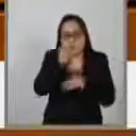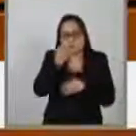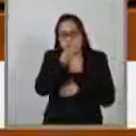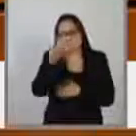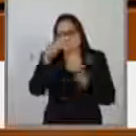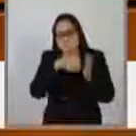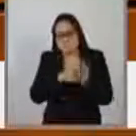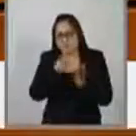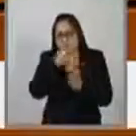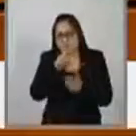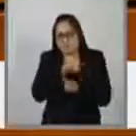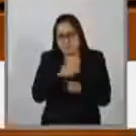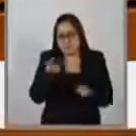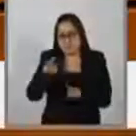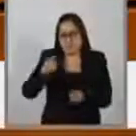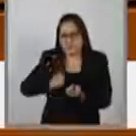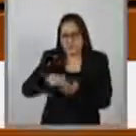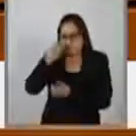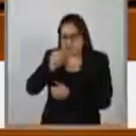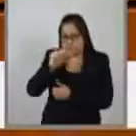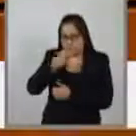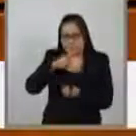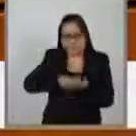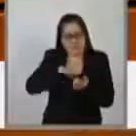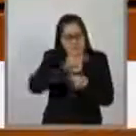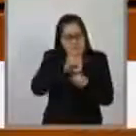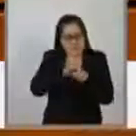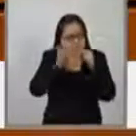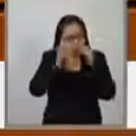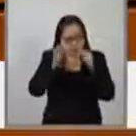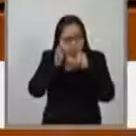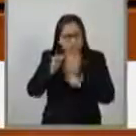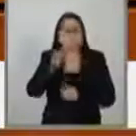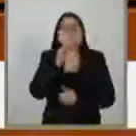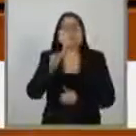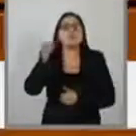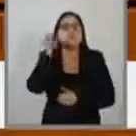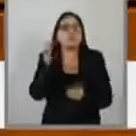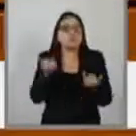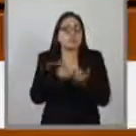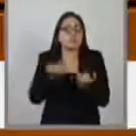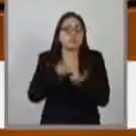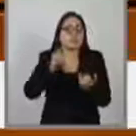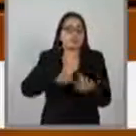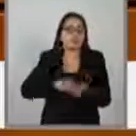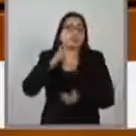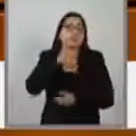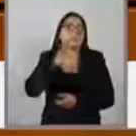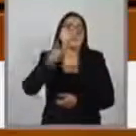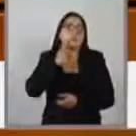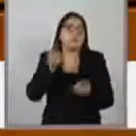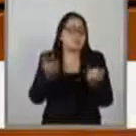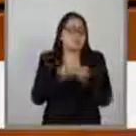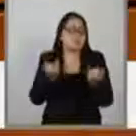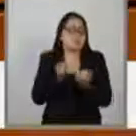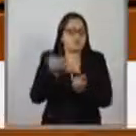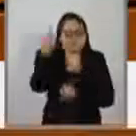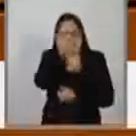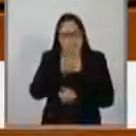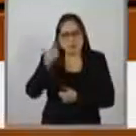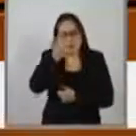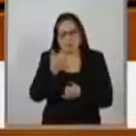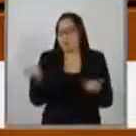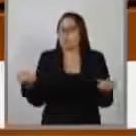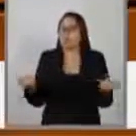estancias atienden. El día de ayer, este tema también fue revisado por la colegisladora, donde de la